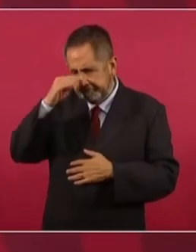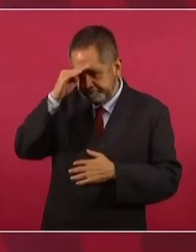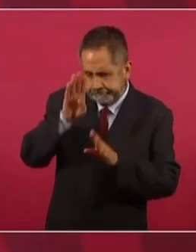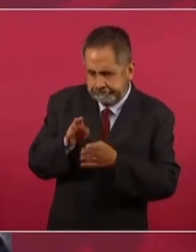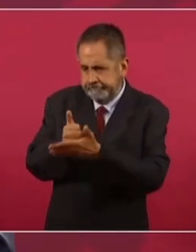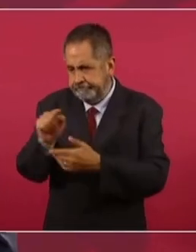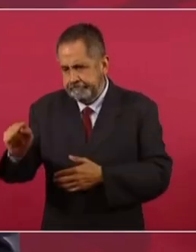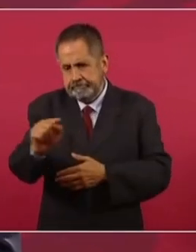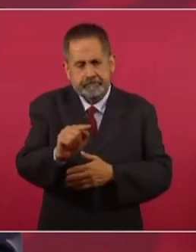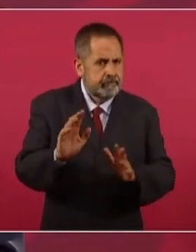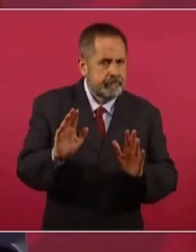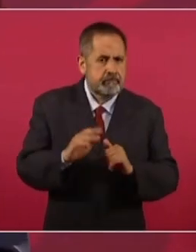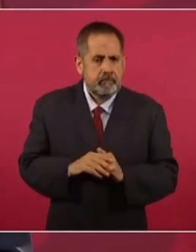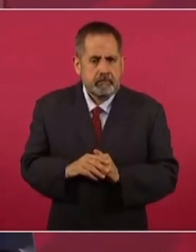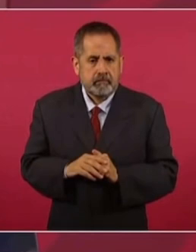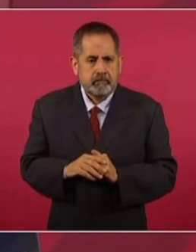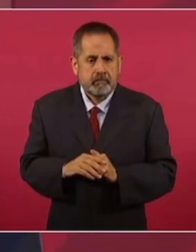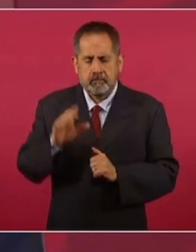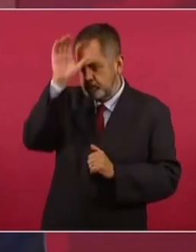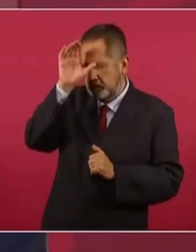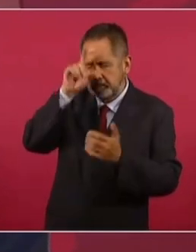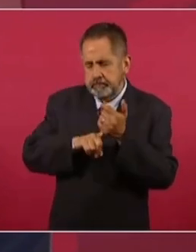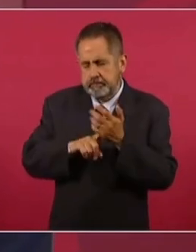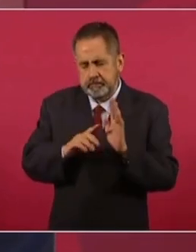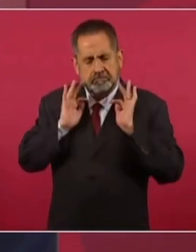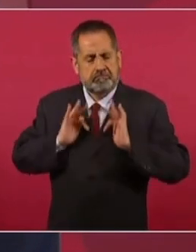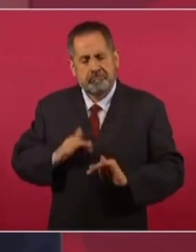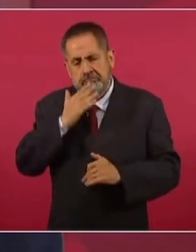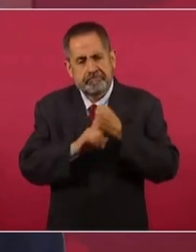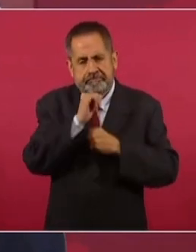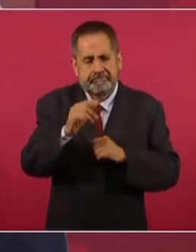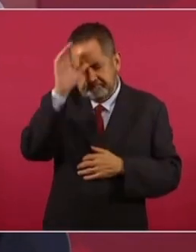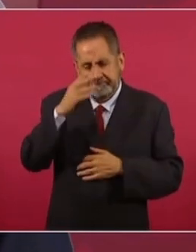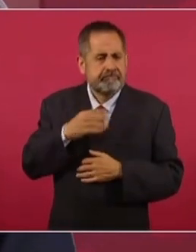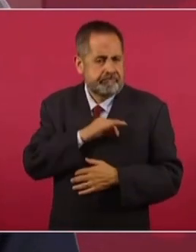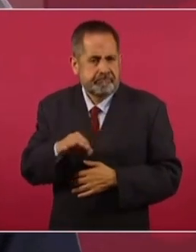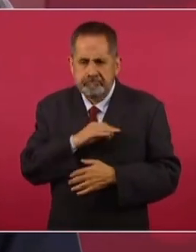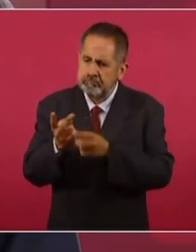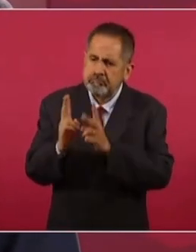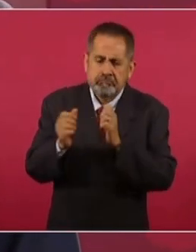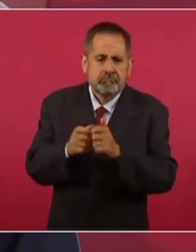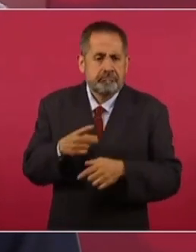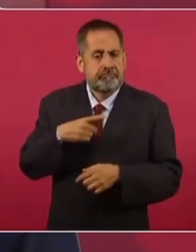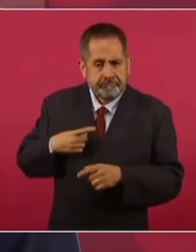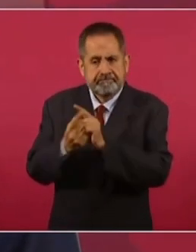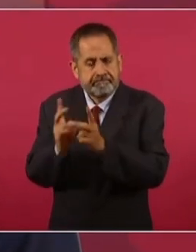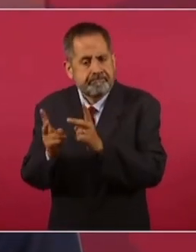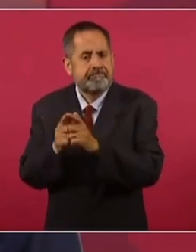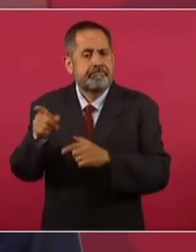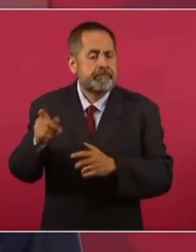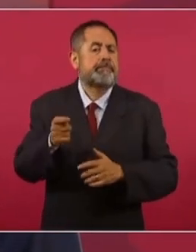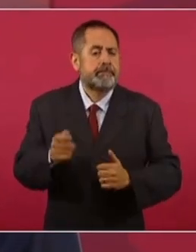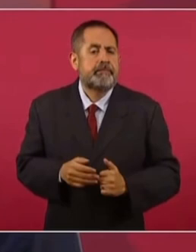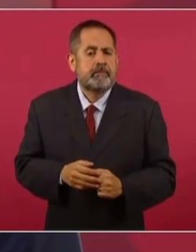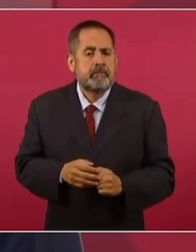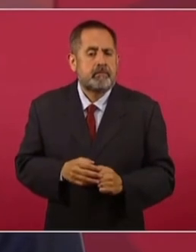pensando en los demás, cuando no se tiene problema de conciencia, se puede y además se debe